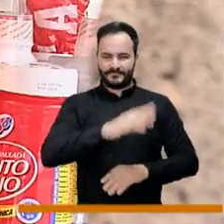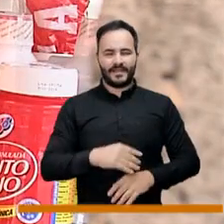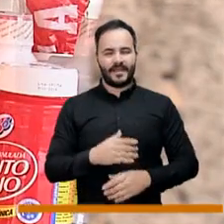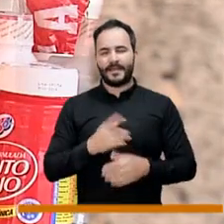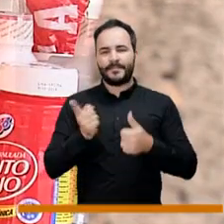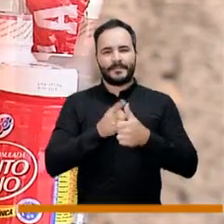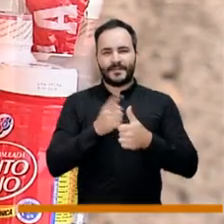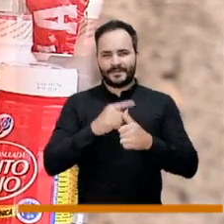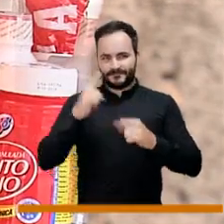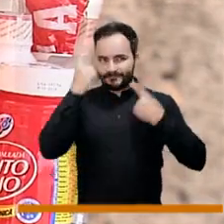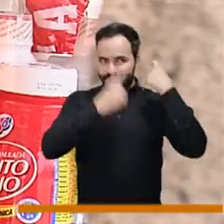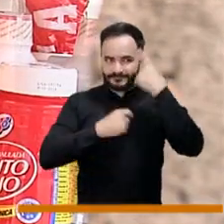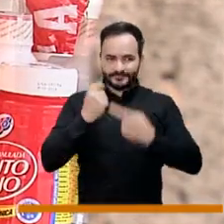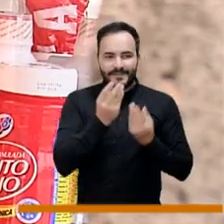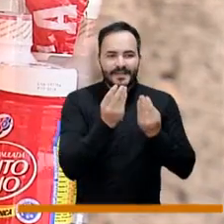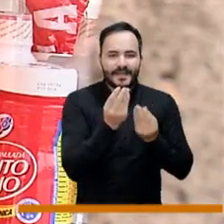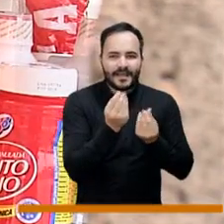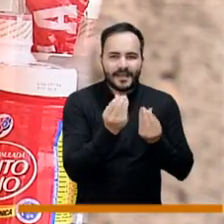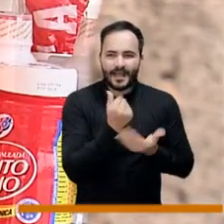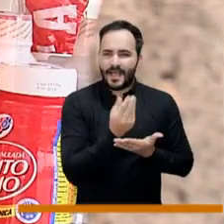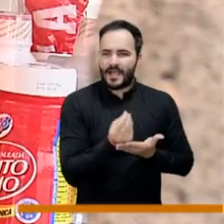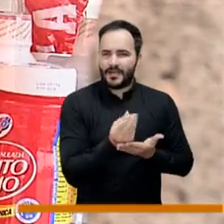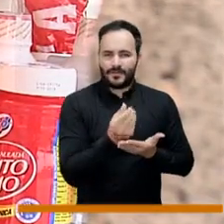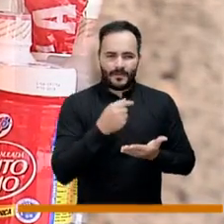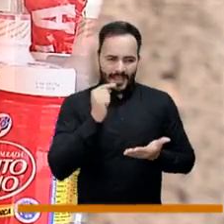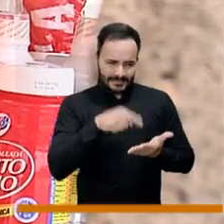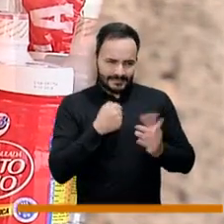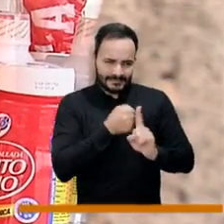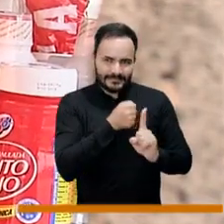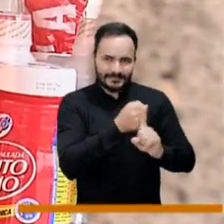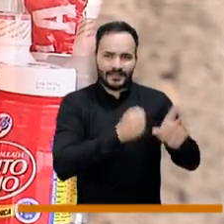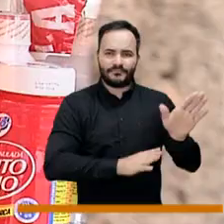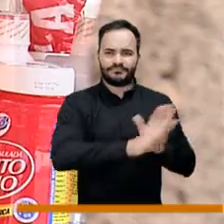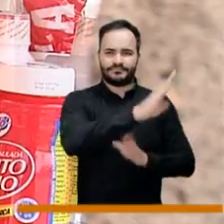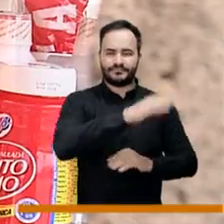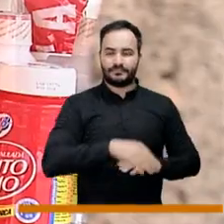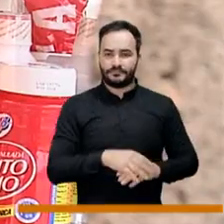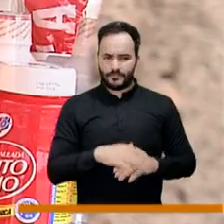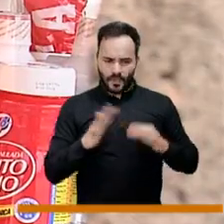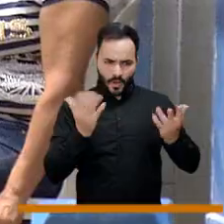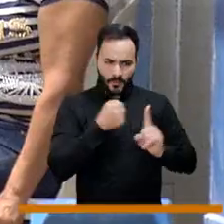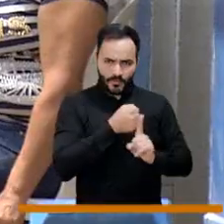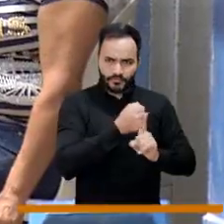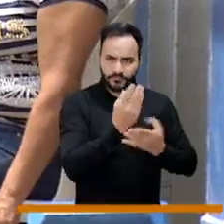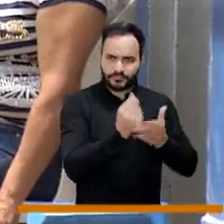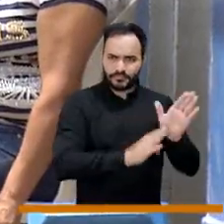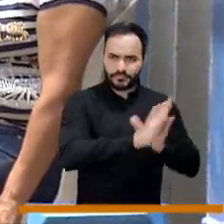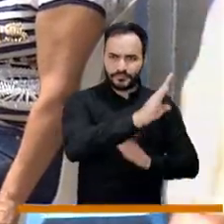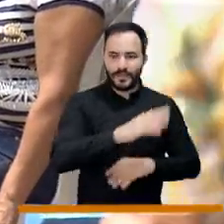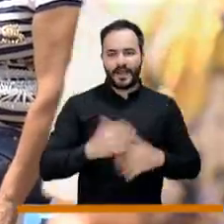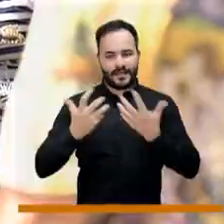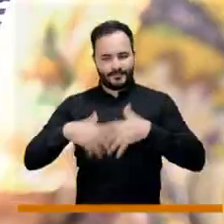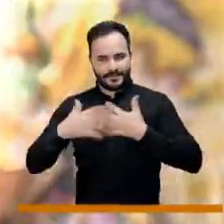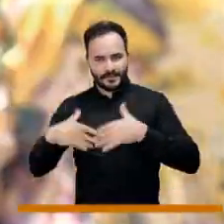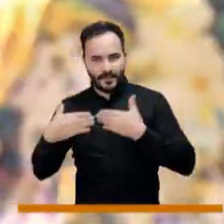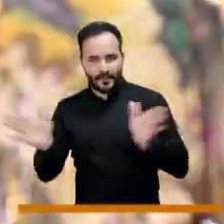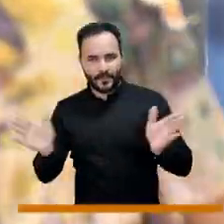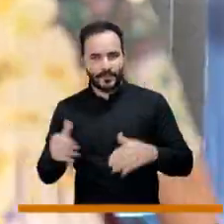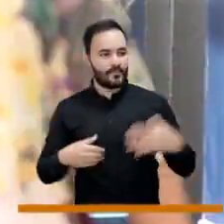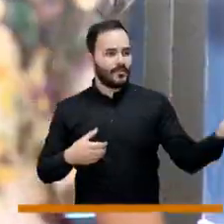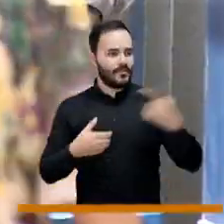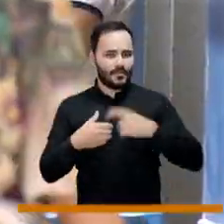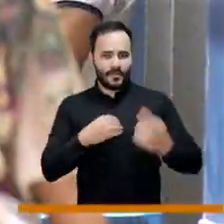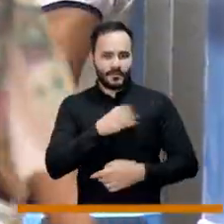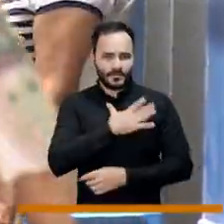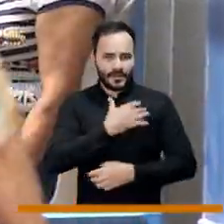de desarrollo económico. Y la generación de desarrollo económico se hace a través de la empresa y se hace a través de la generación de empleo. Y yo